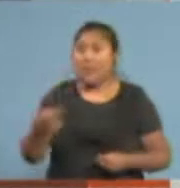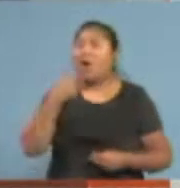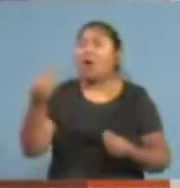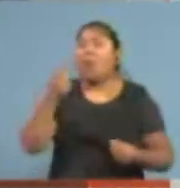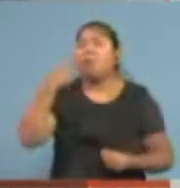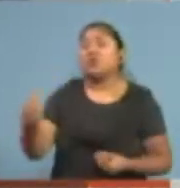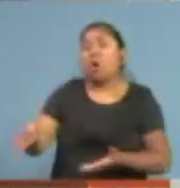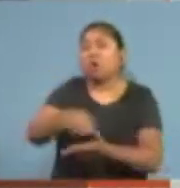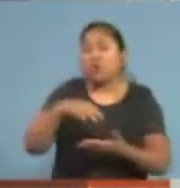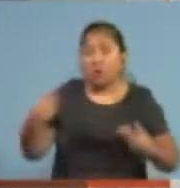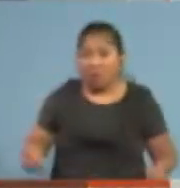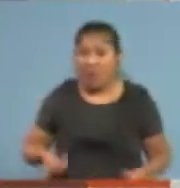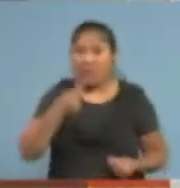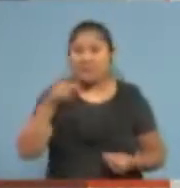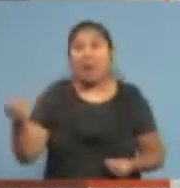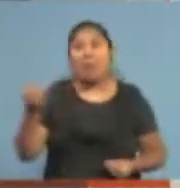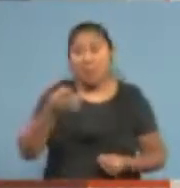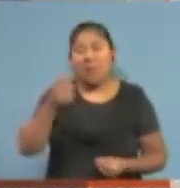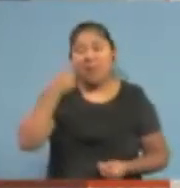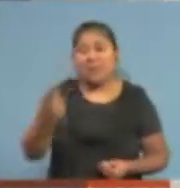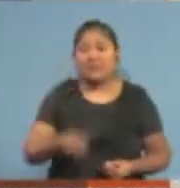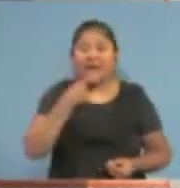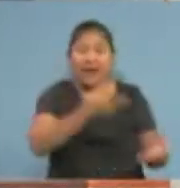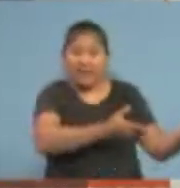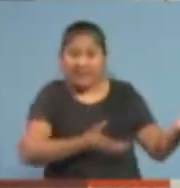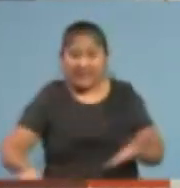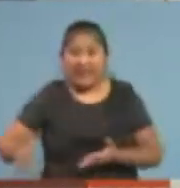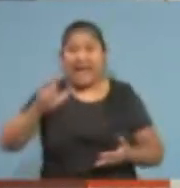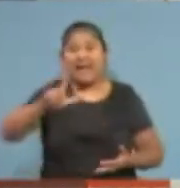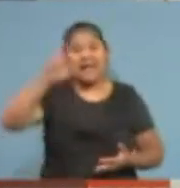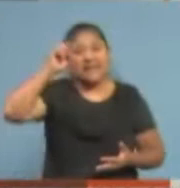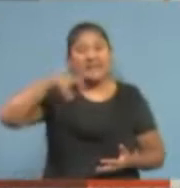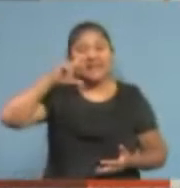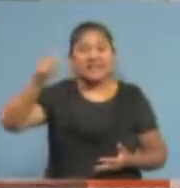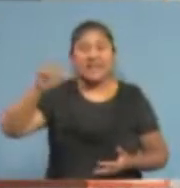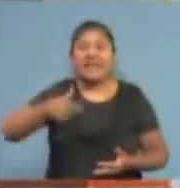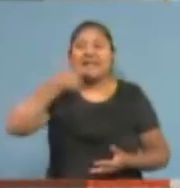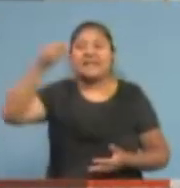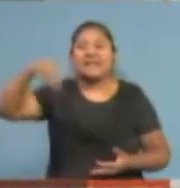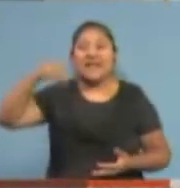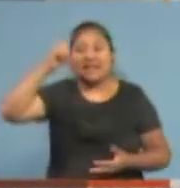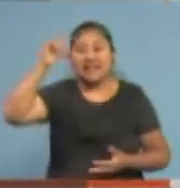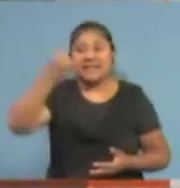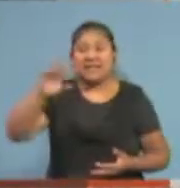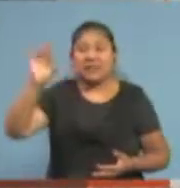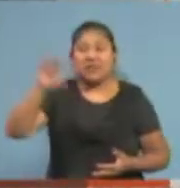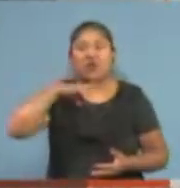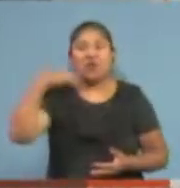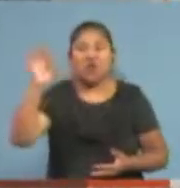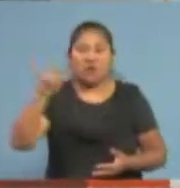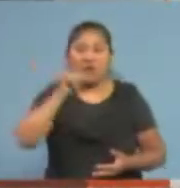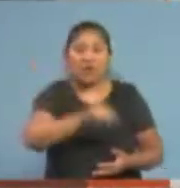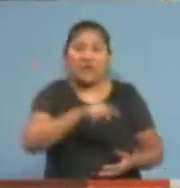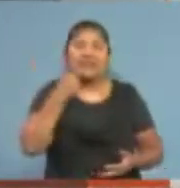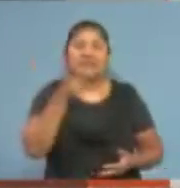esto está con nosotros la licenciada verónica sánchez rojo como se llama la oficina que conoce licenciada buenas tardes buenas tardes el departamento de